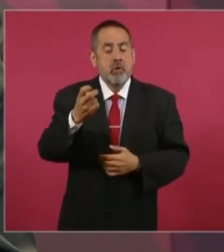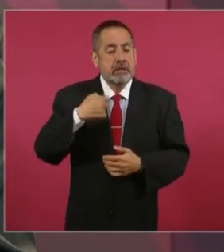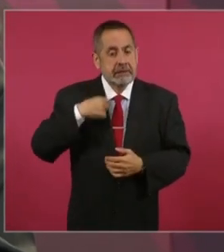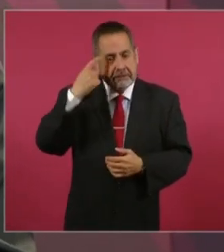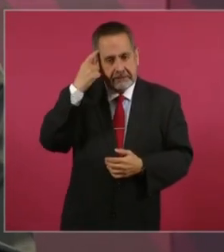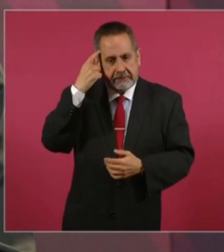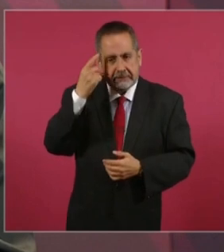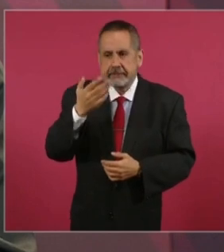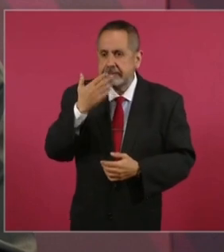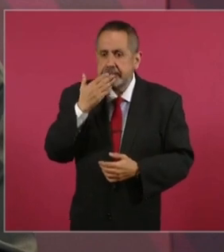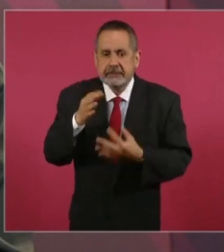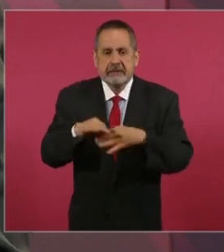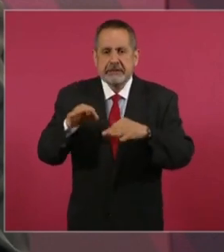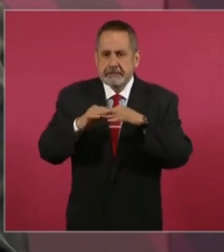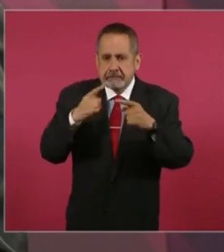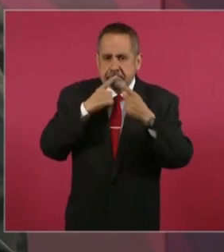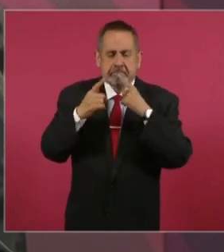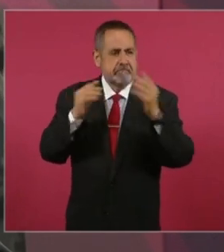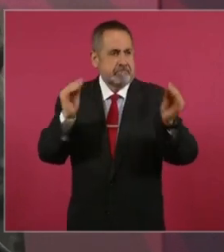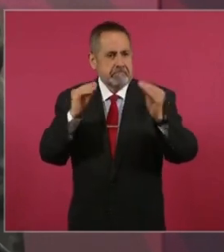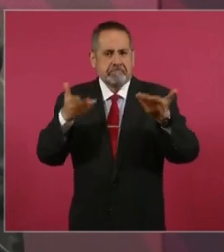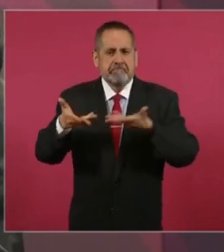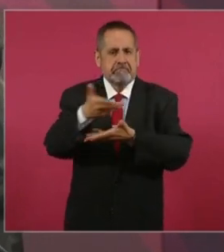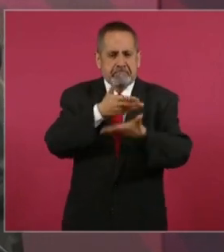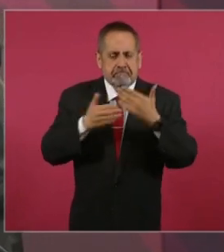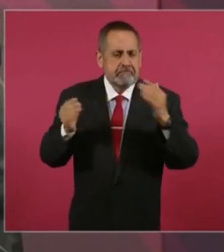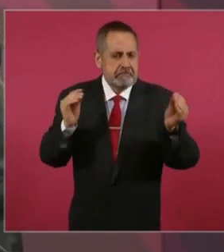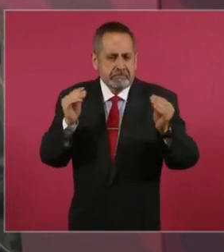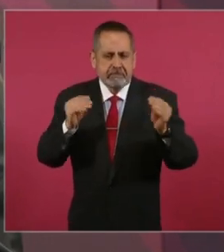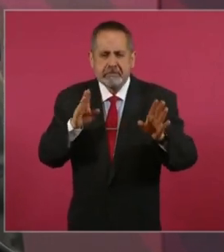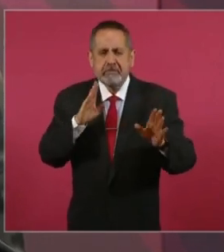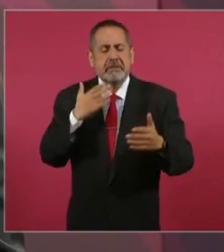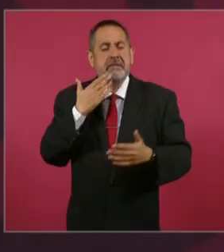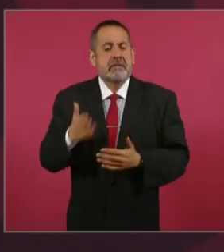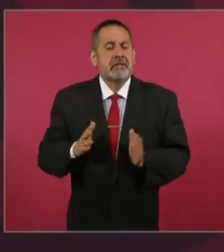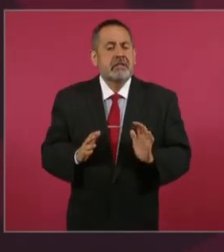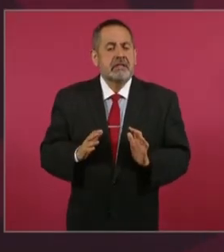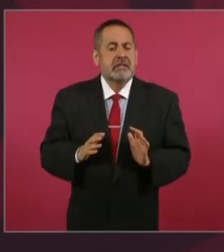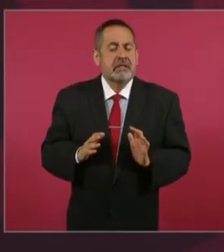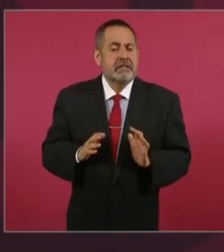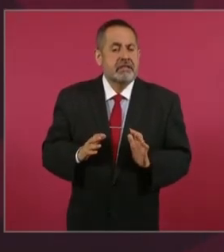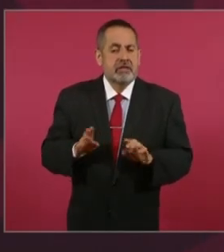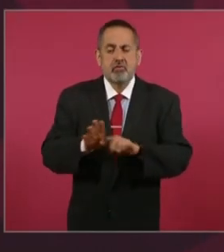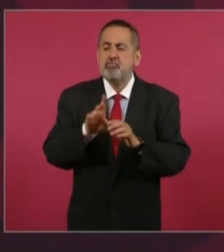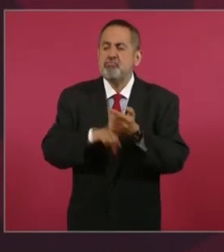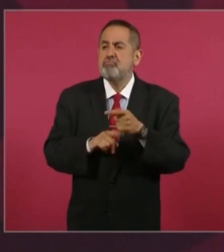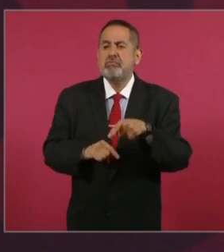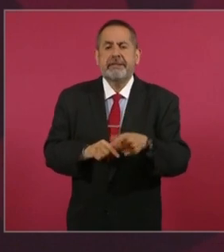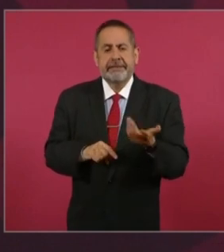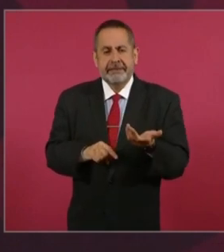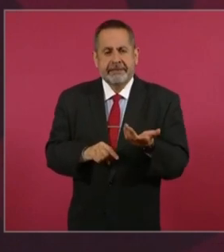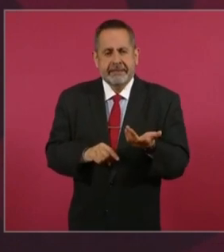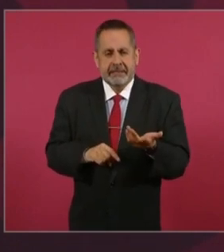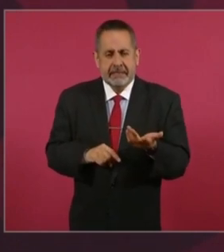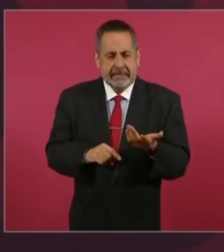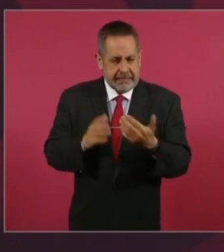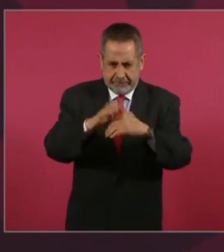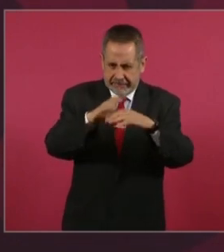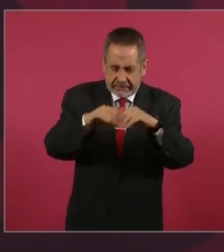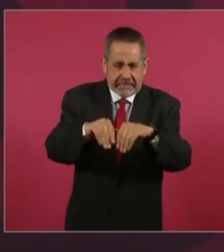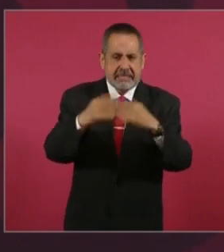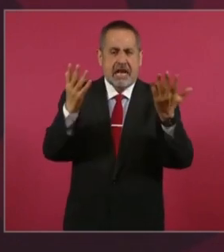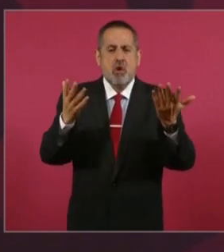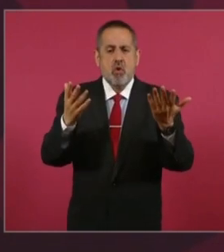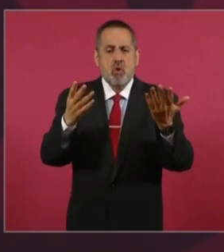es bueno el debate que no quede nada que no se aclare